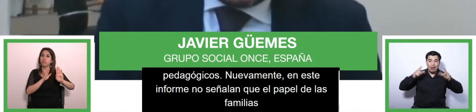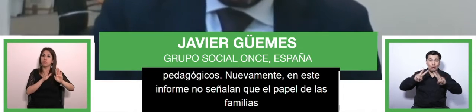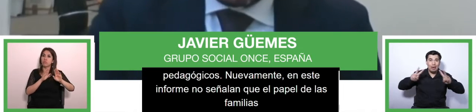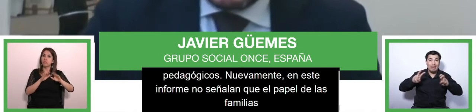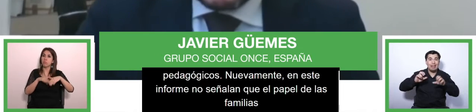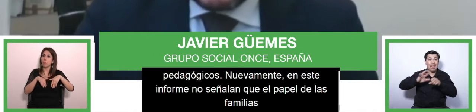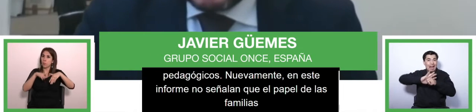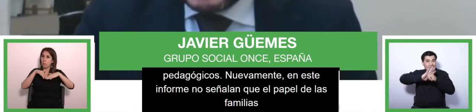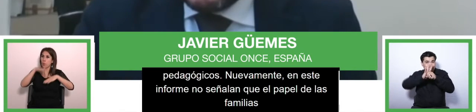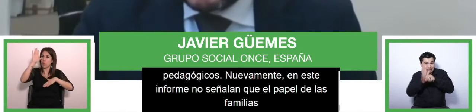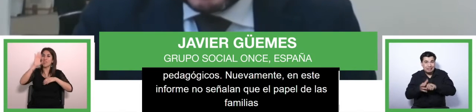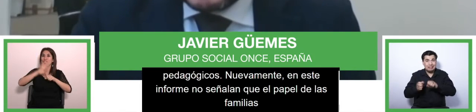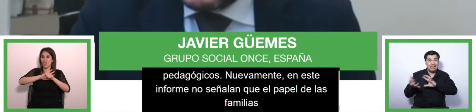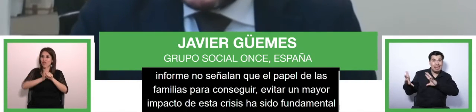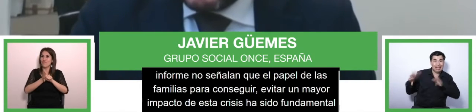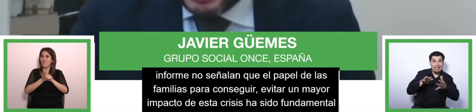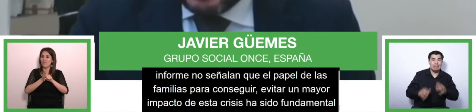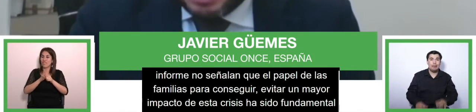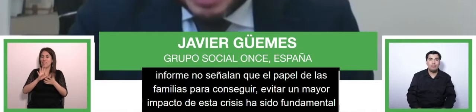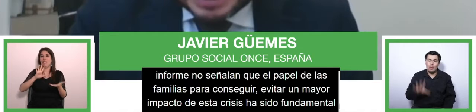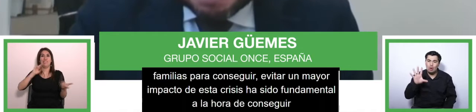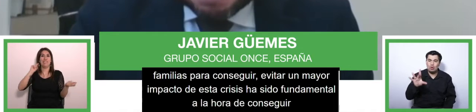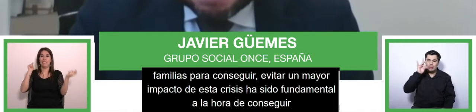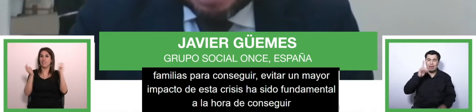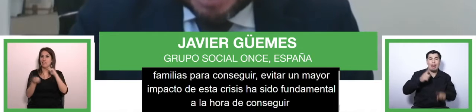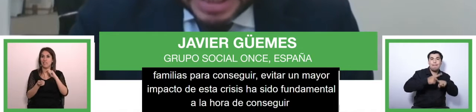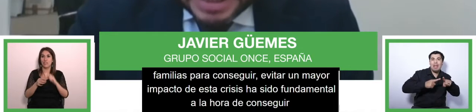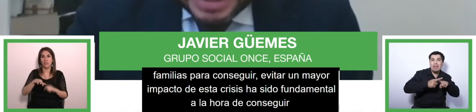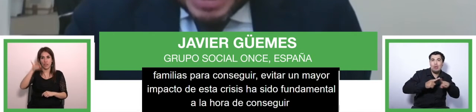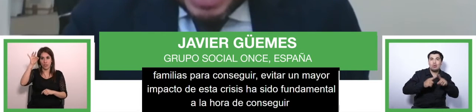de conseguir unos medios educativos que son razonables.